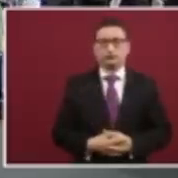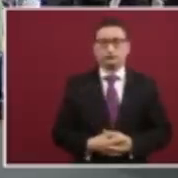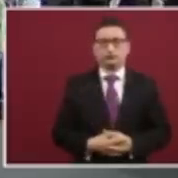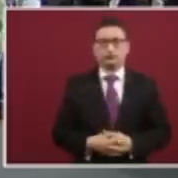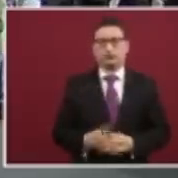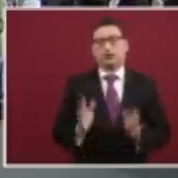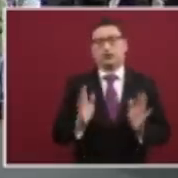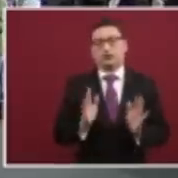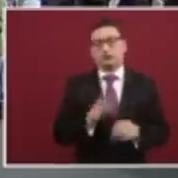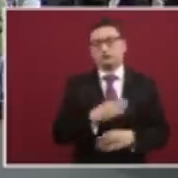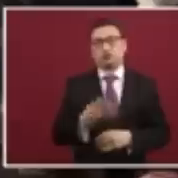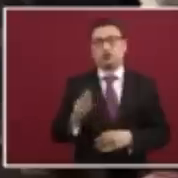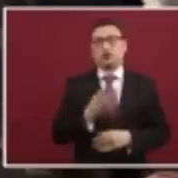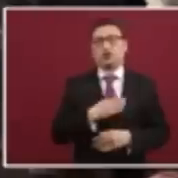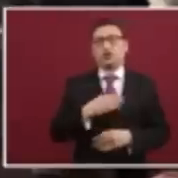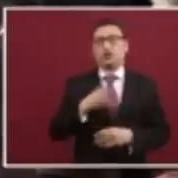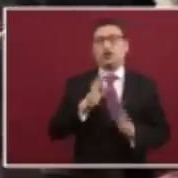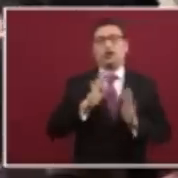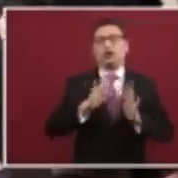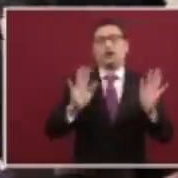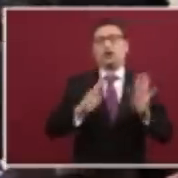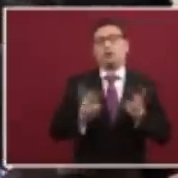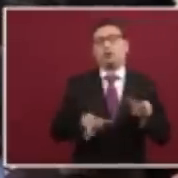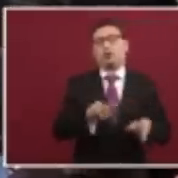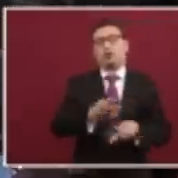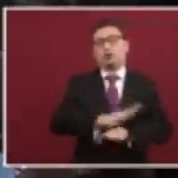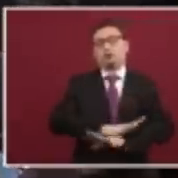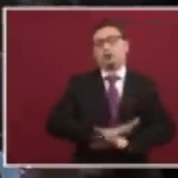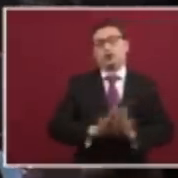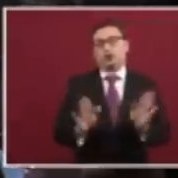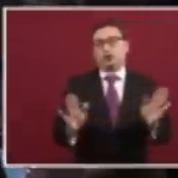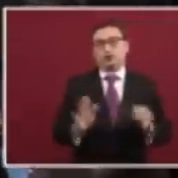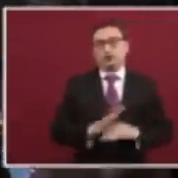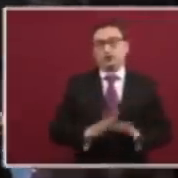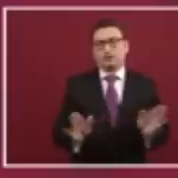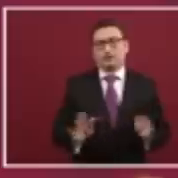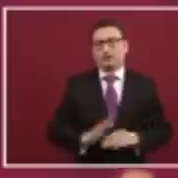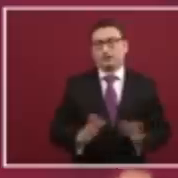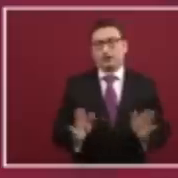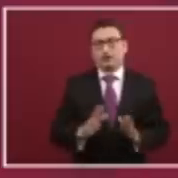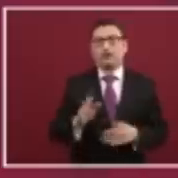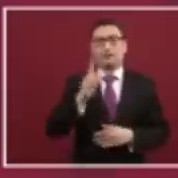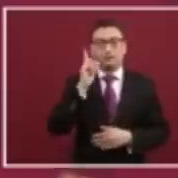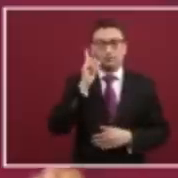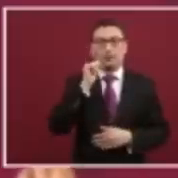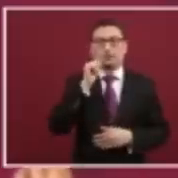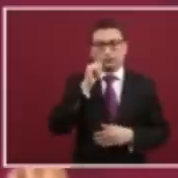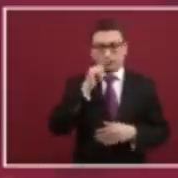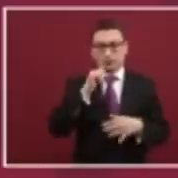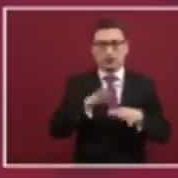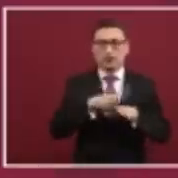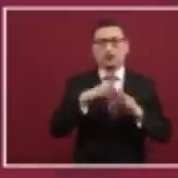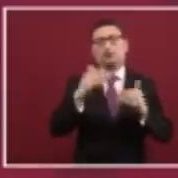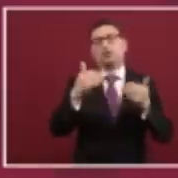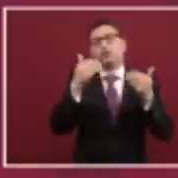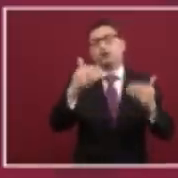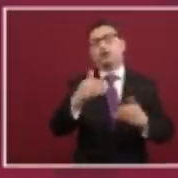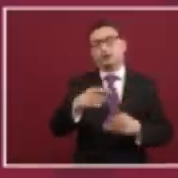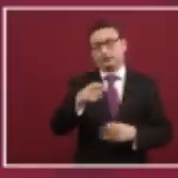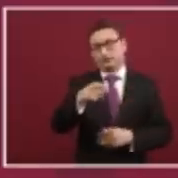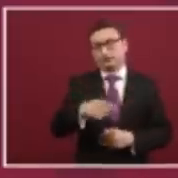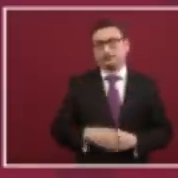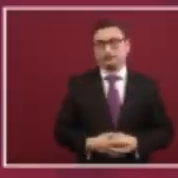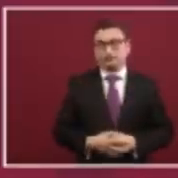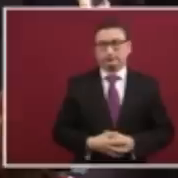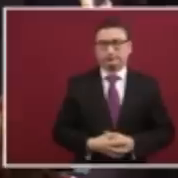Bueno, pues no, nada más era una pregunta, nada, ya. Ya mañana para los que van atrás.